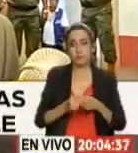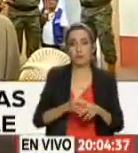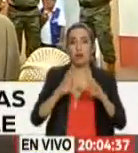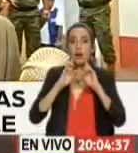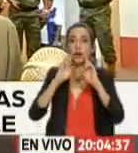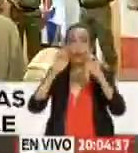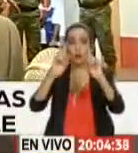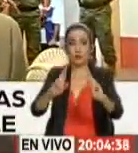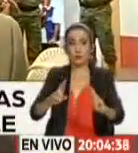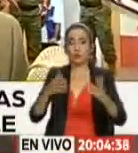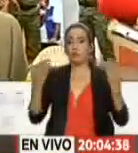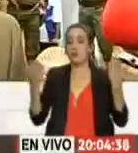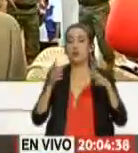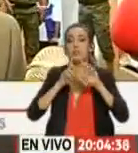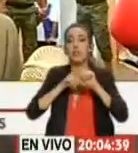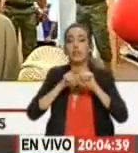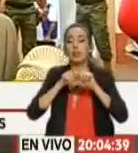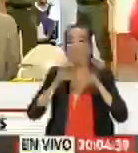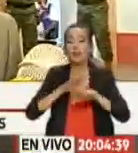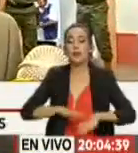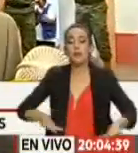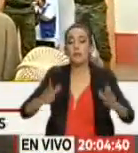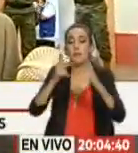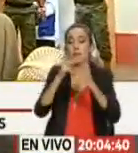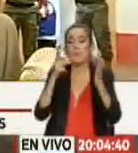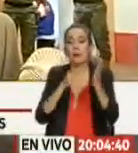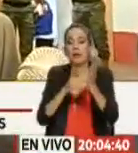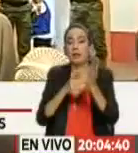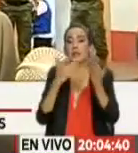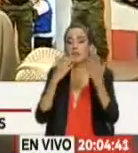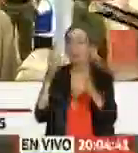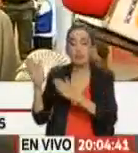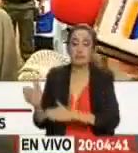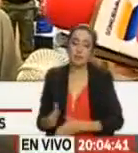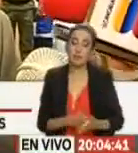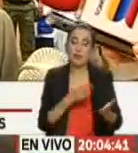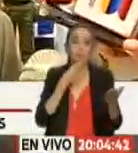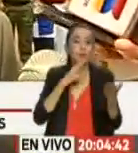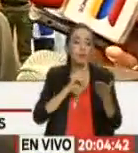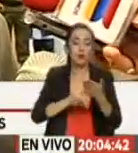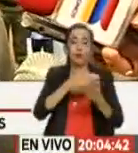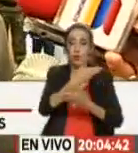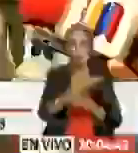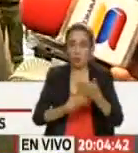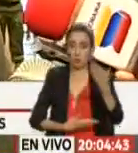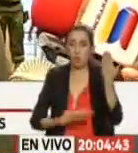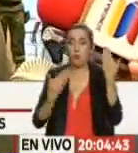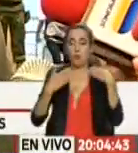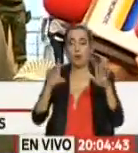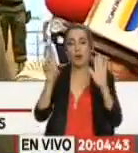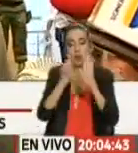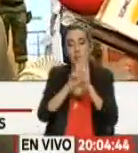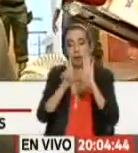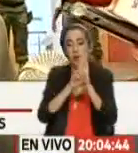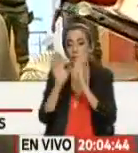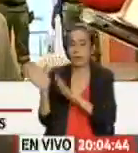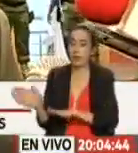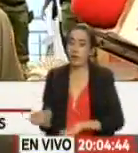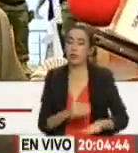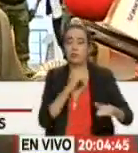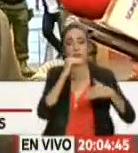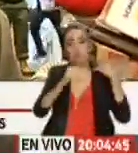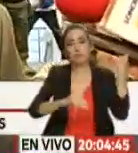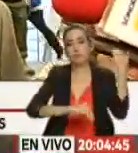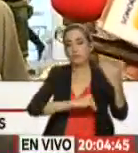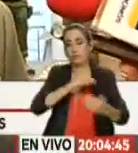resultados evidentemente dependen de que el sistema haga las respectivas validaciones de actas, porque se exige, de acuerdo a la ley, exactamente el mismo